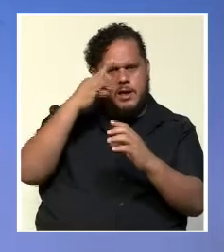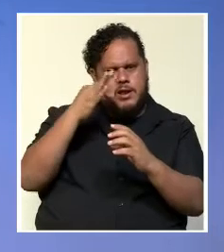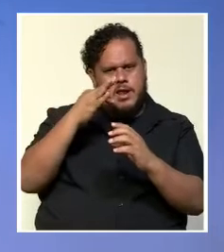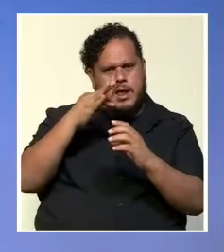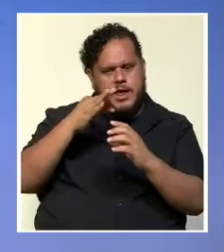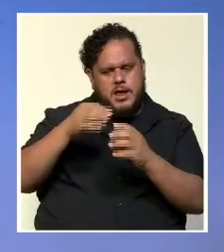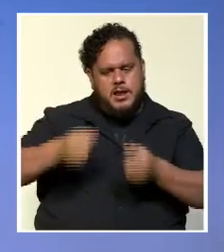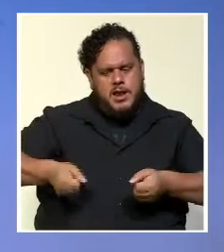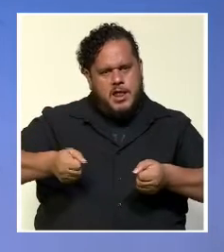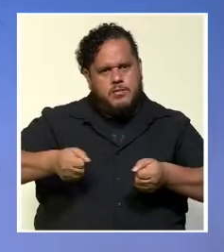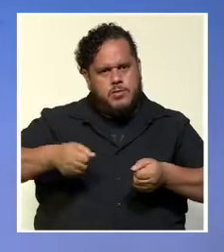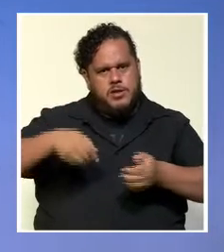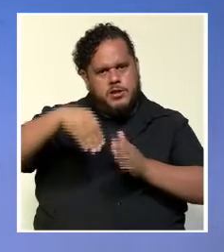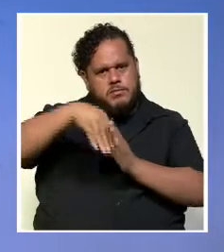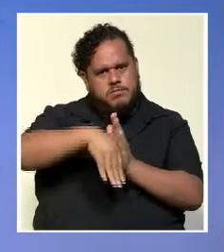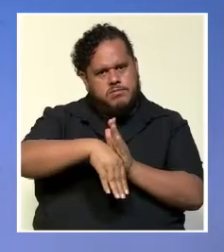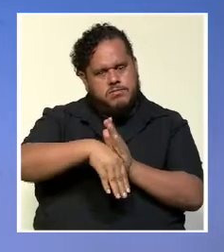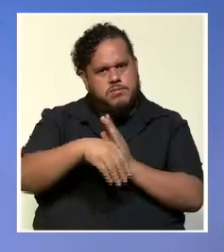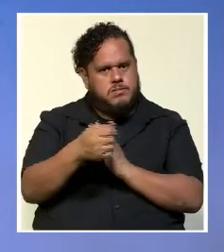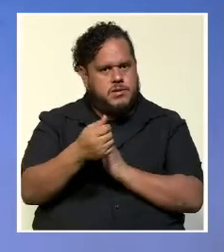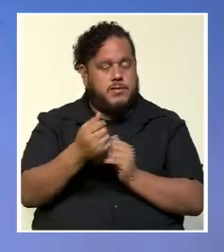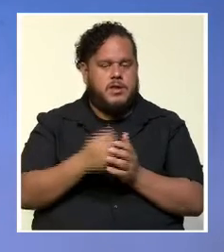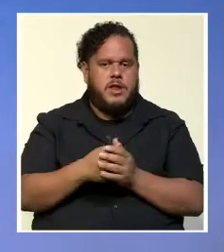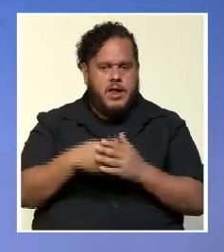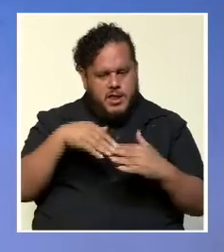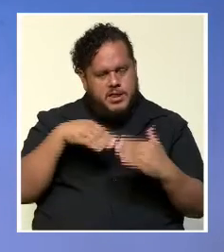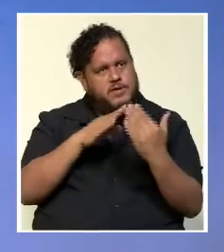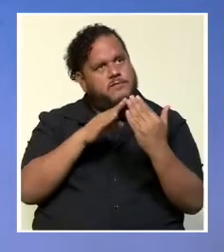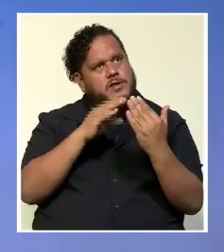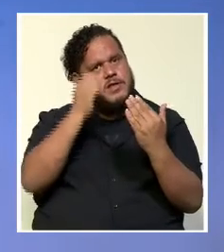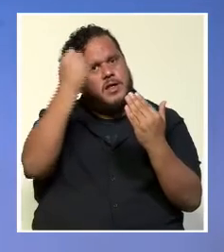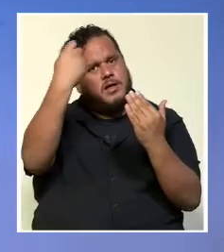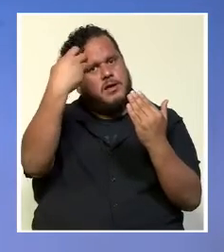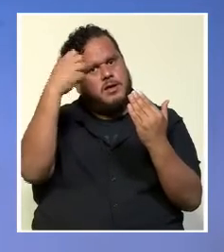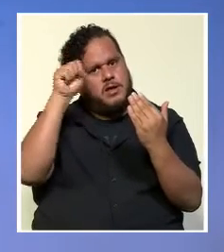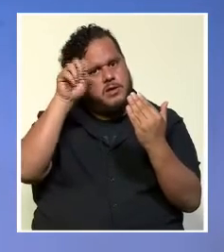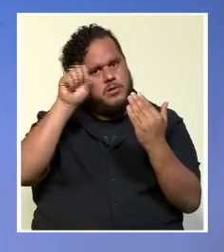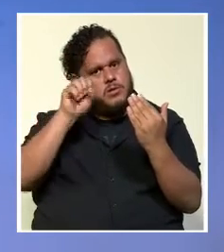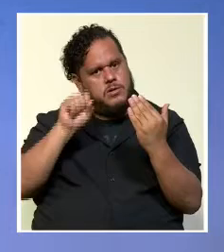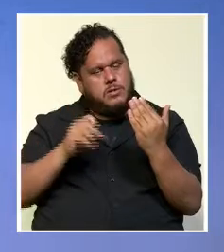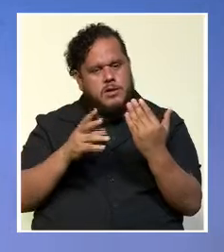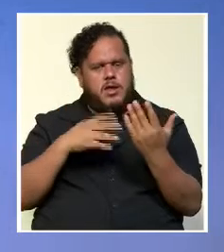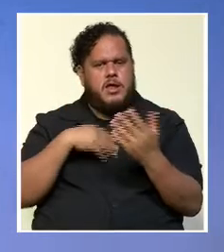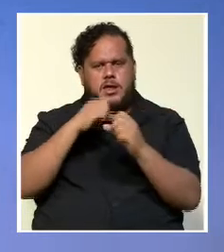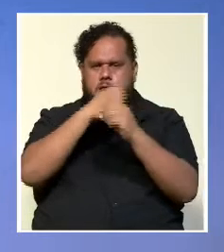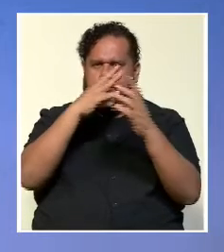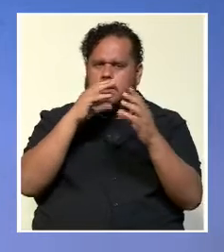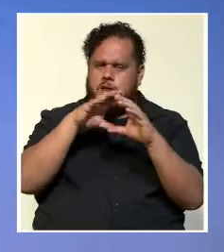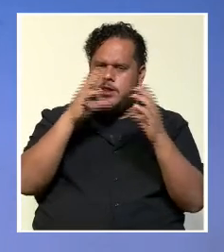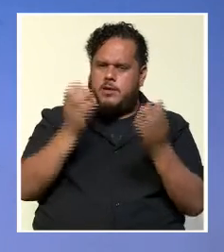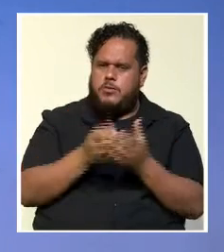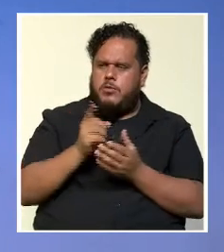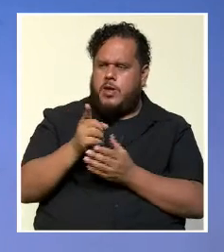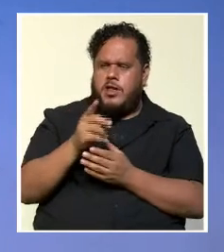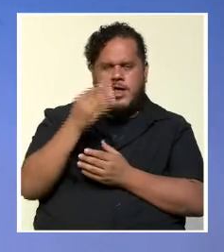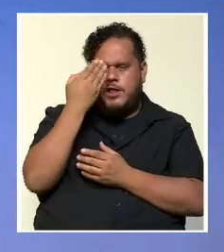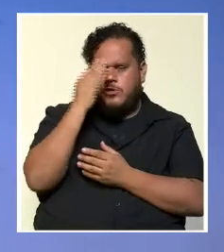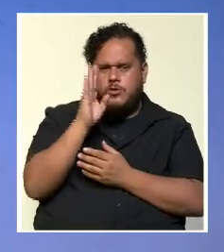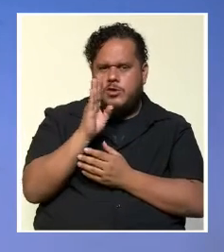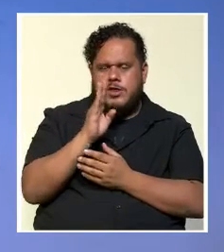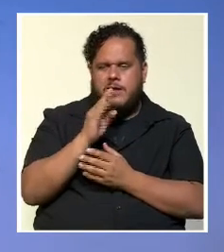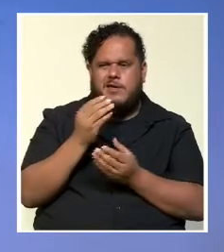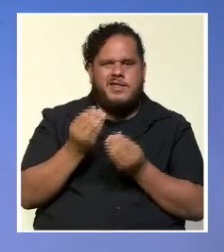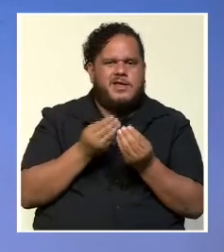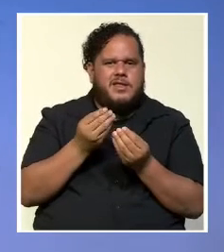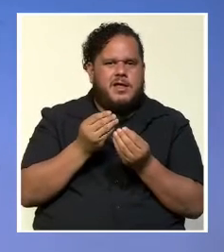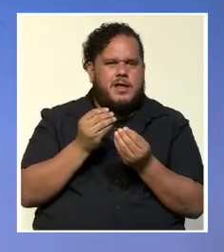bolsas. Alicia se enfrenta con los semáforos e imagina el mundo bajo el telón. Alicia no sabe de qué están hechos los